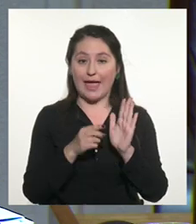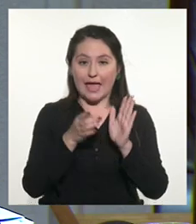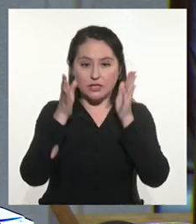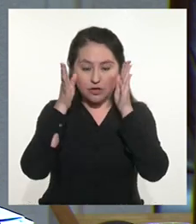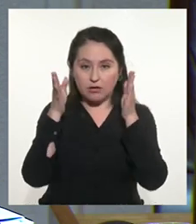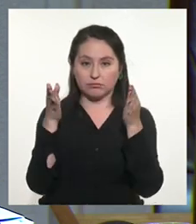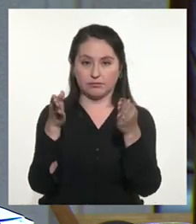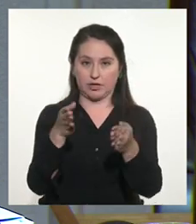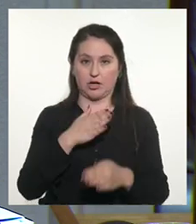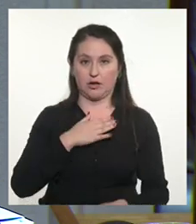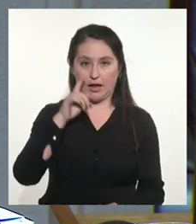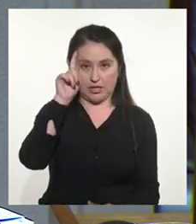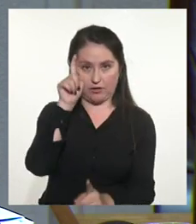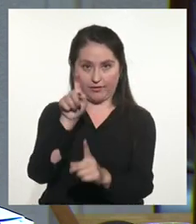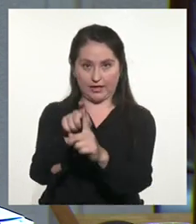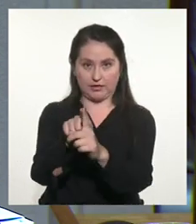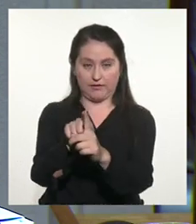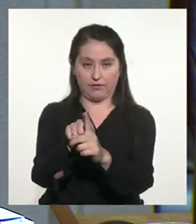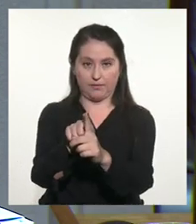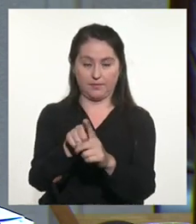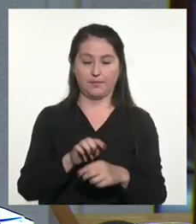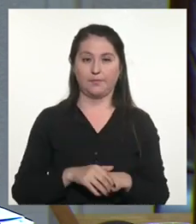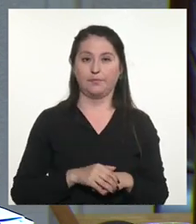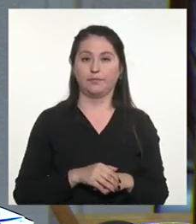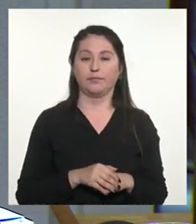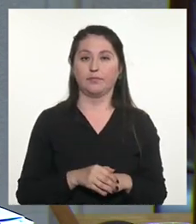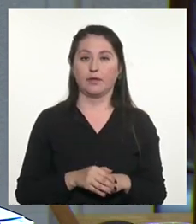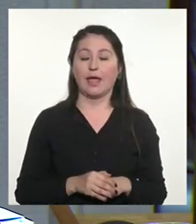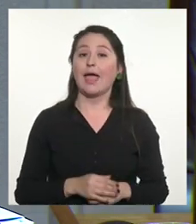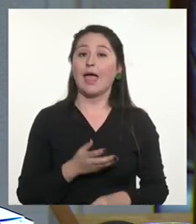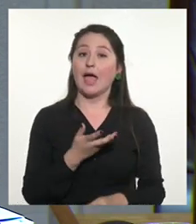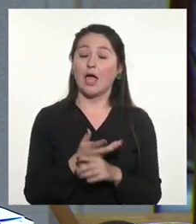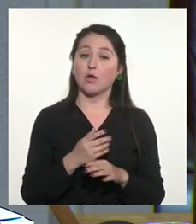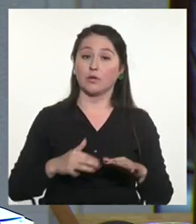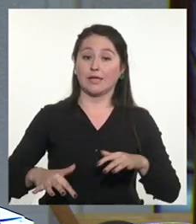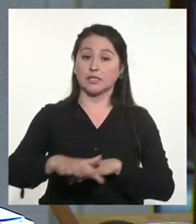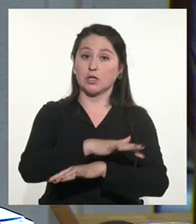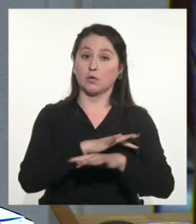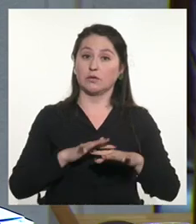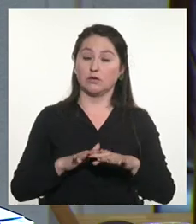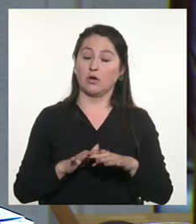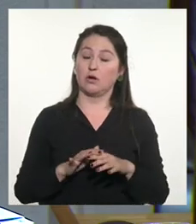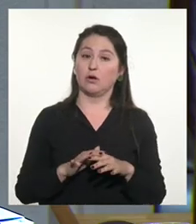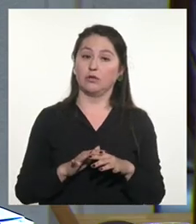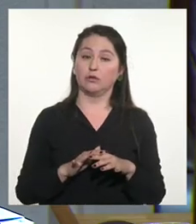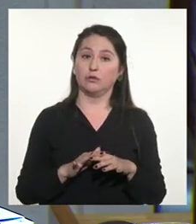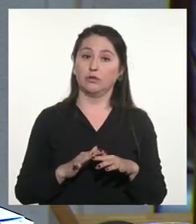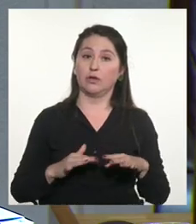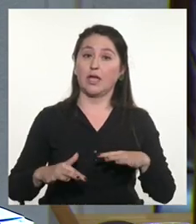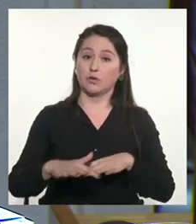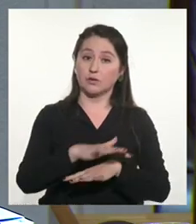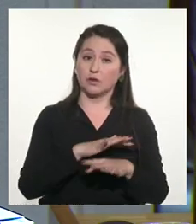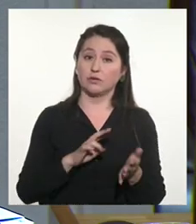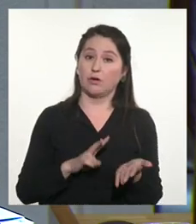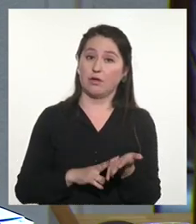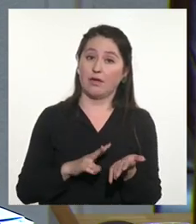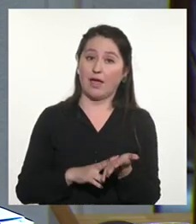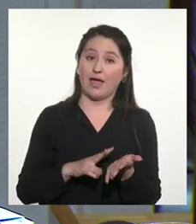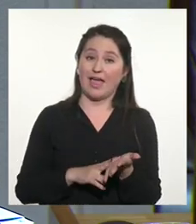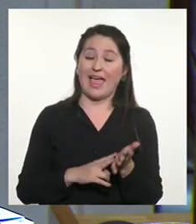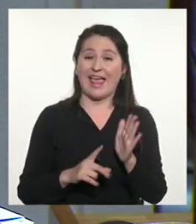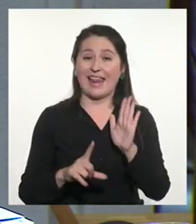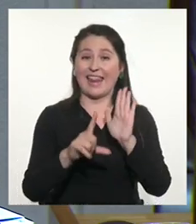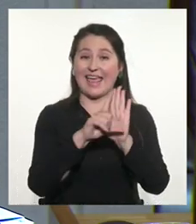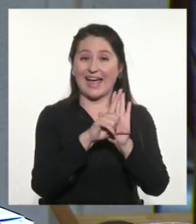porque hay un hecho que e indesmentible que hoy día el entramado normativo lo han tomado legal